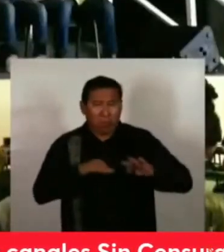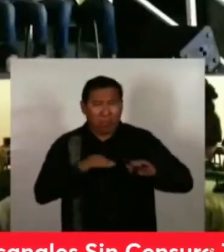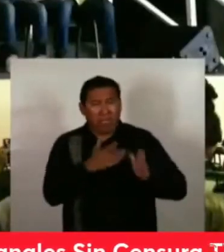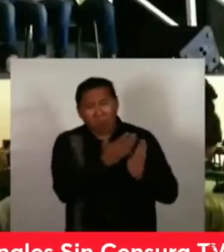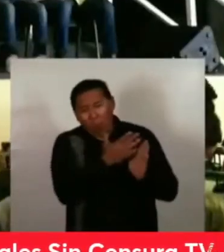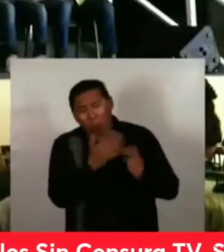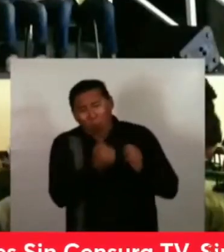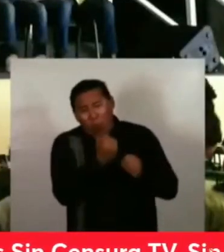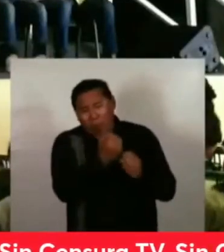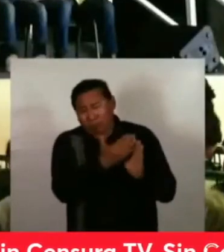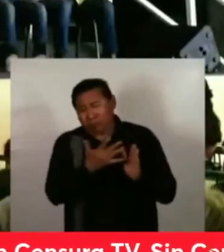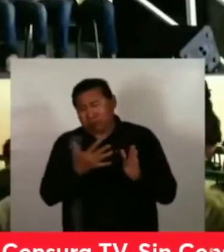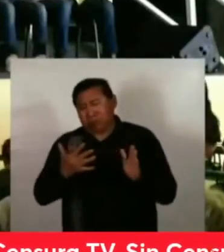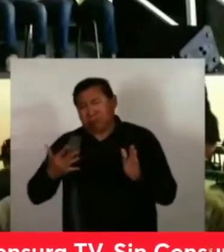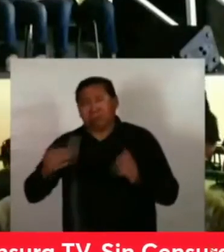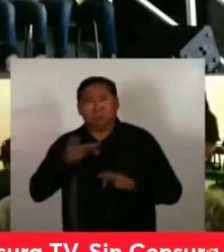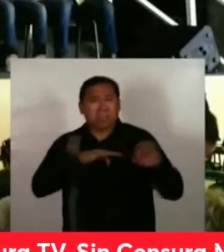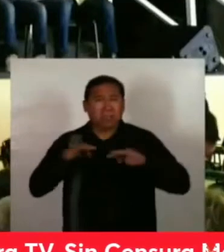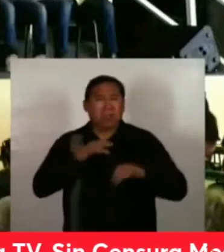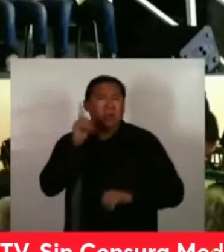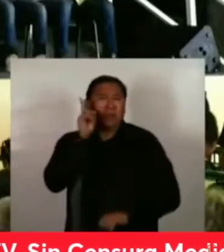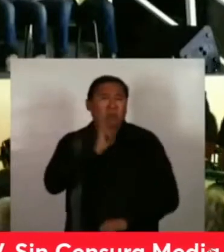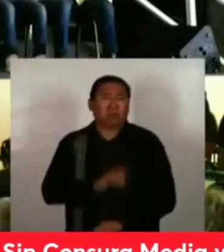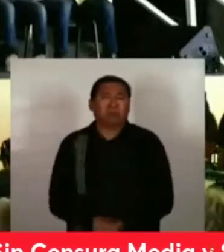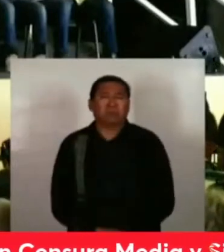las mujeres.